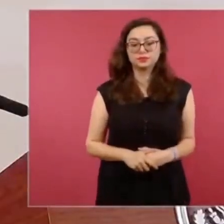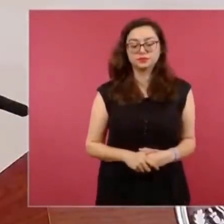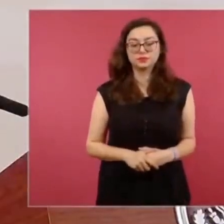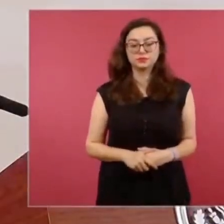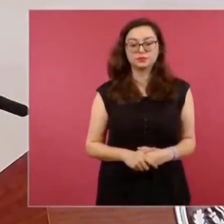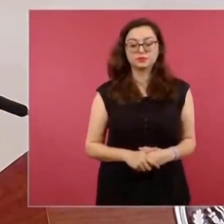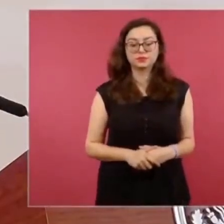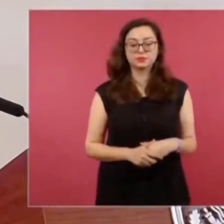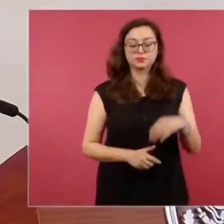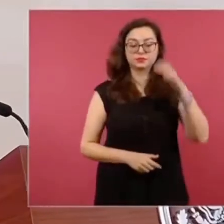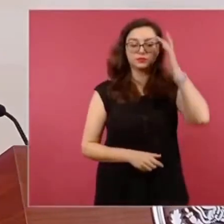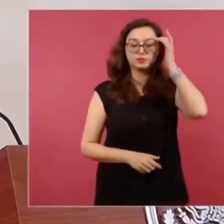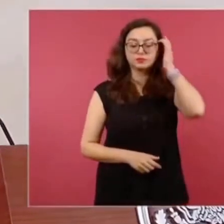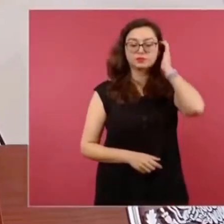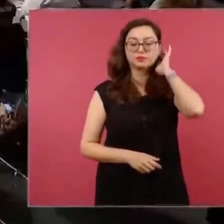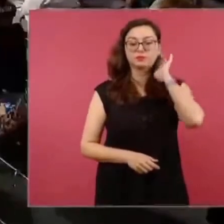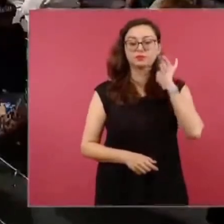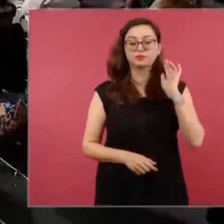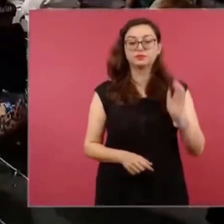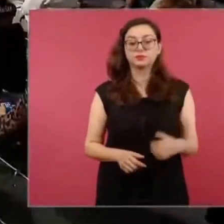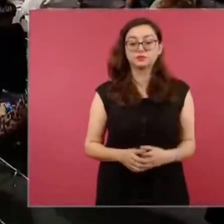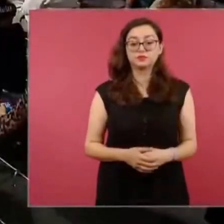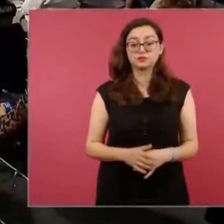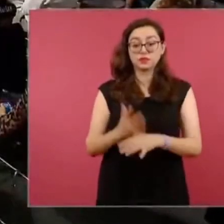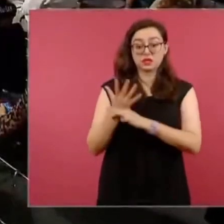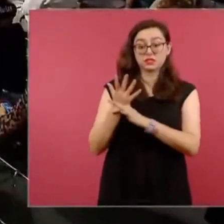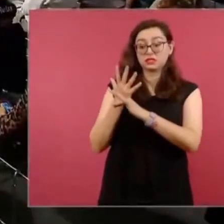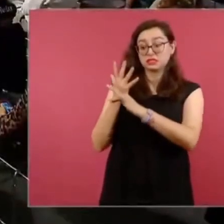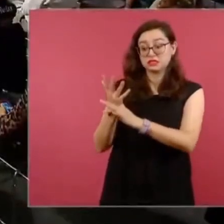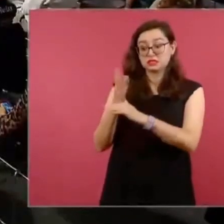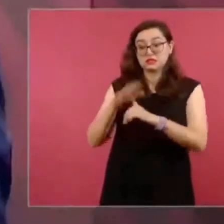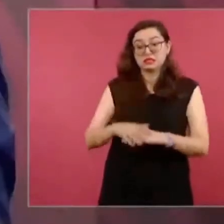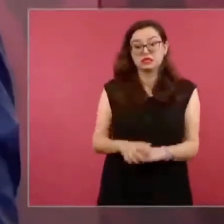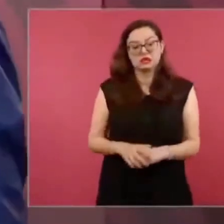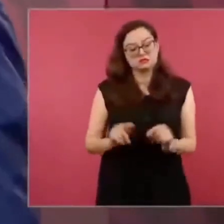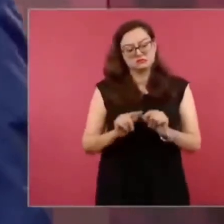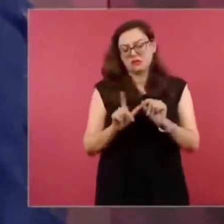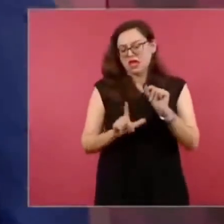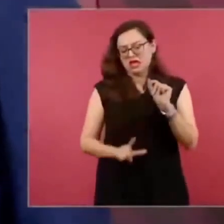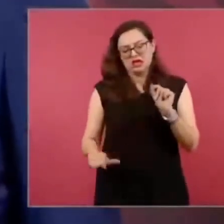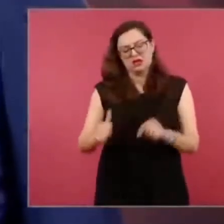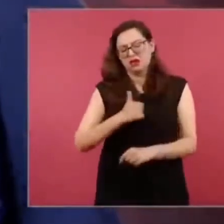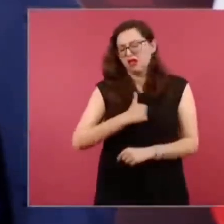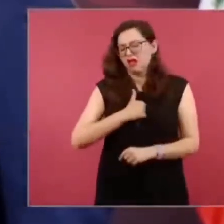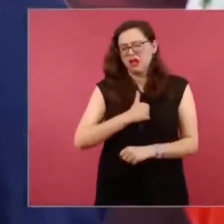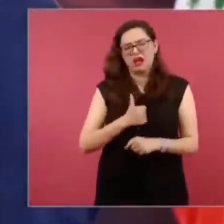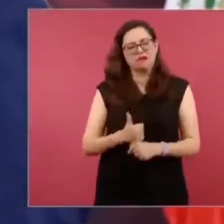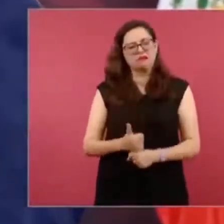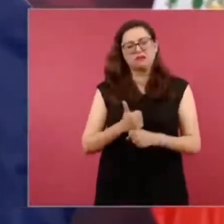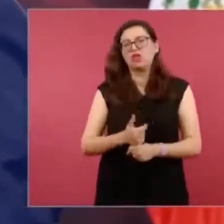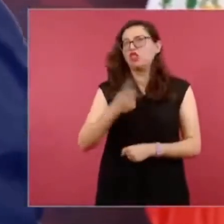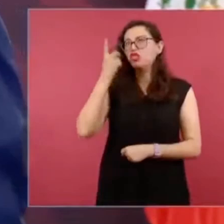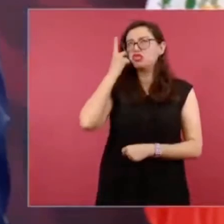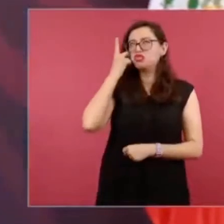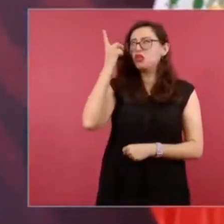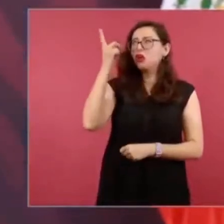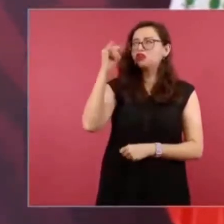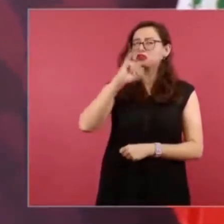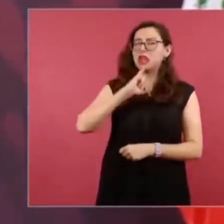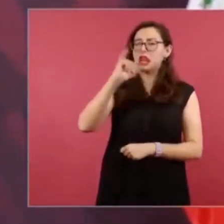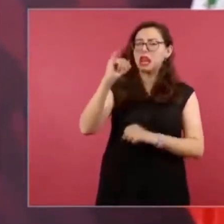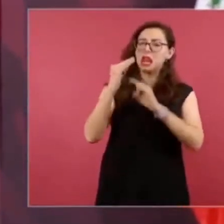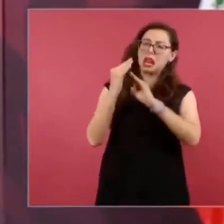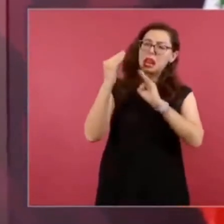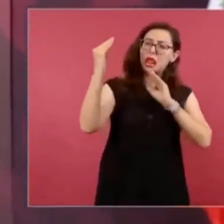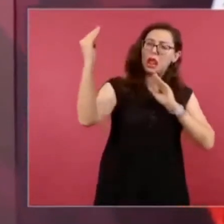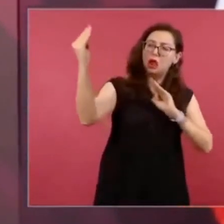Y a él se le atribuye la frase esa de pobre México, tan lejos de Dios y